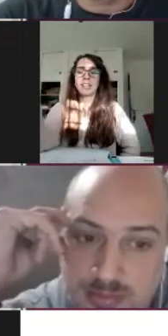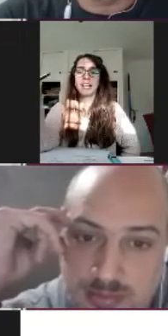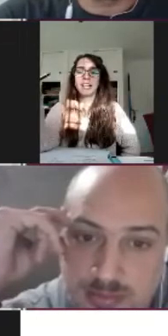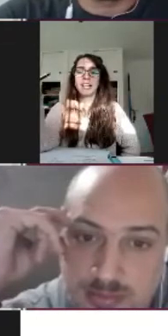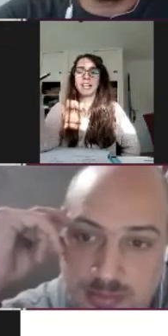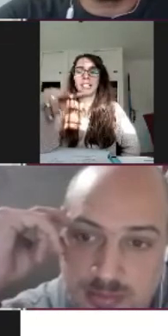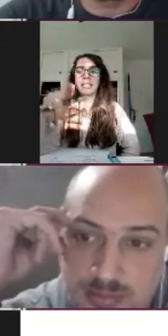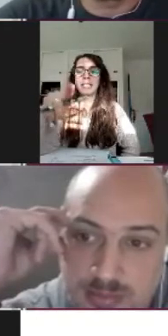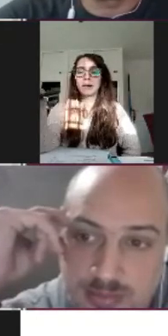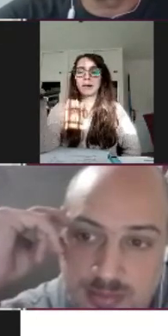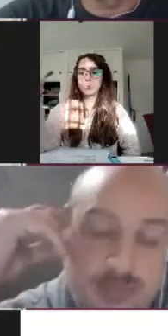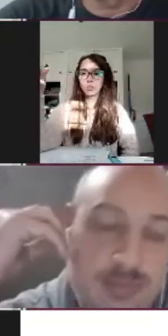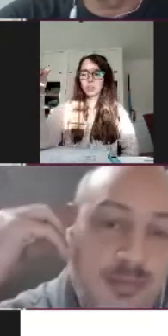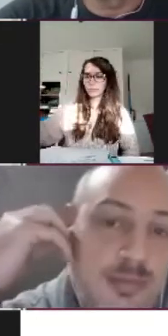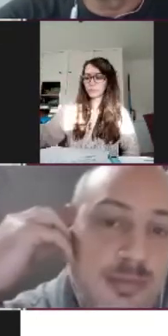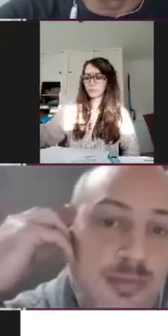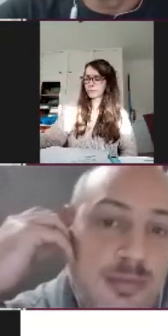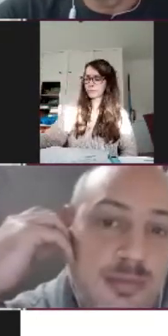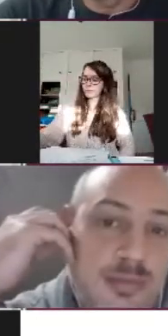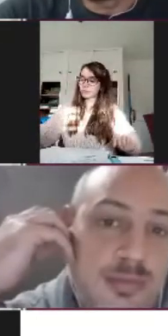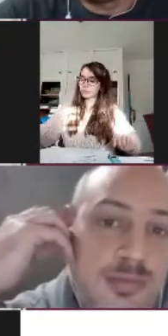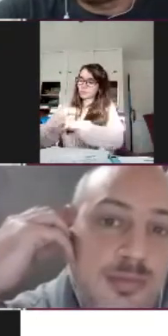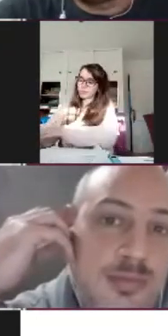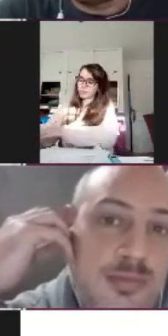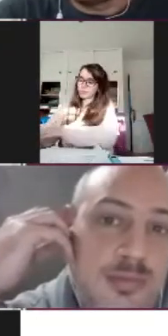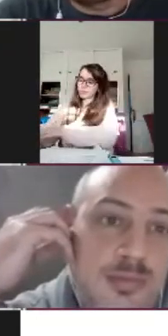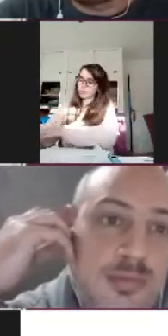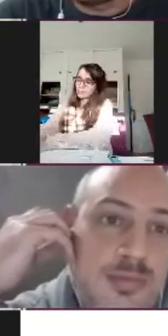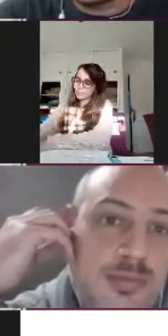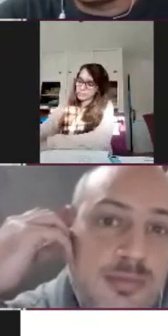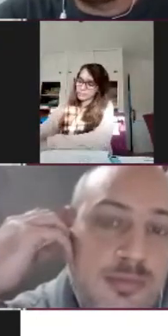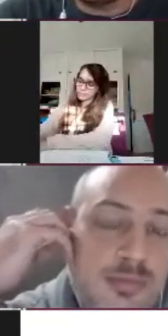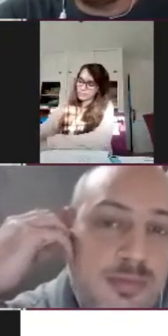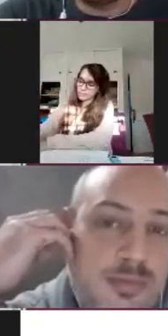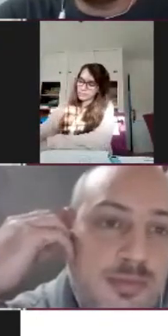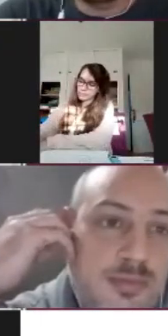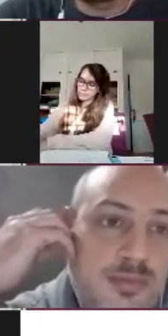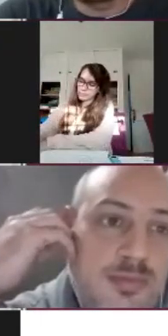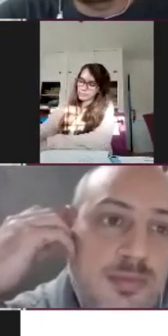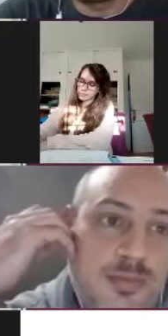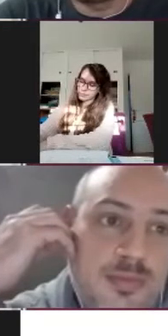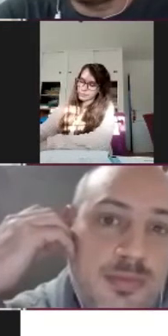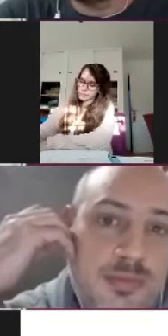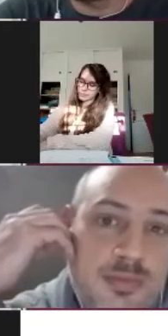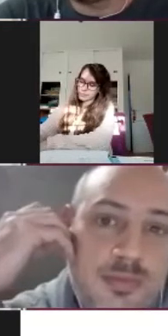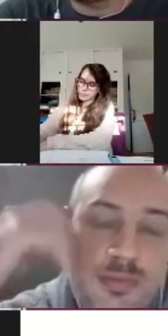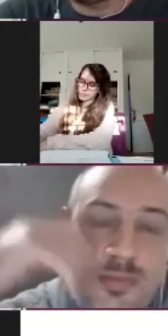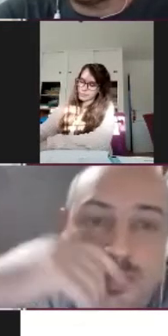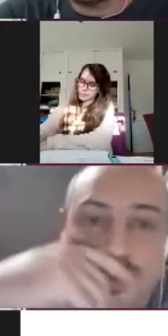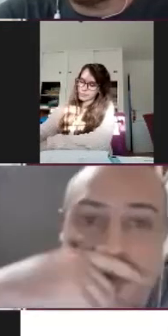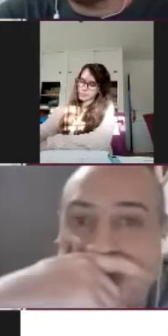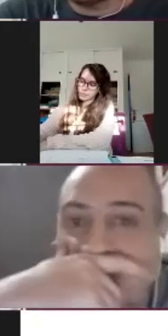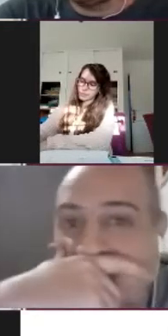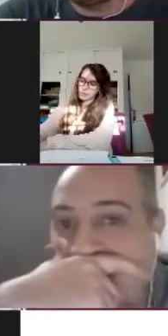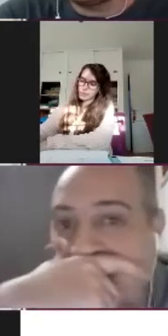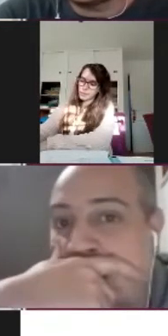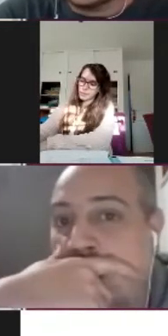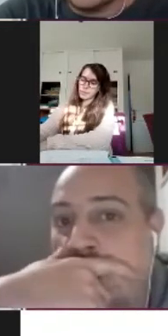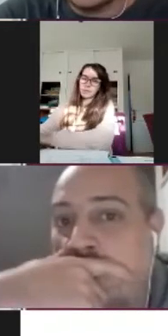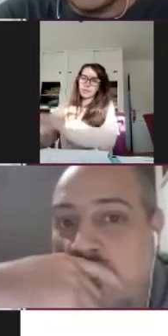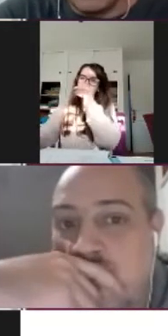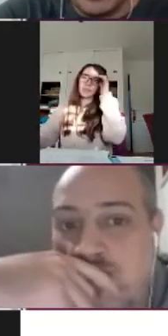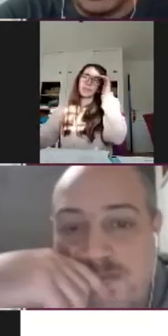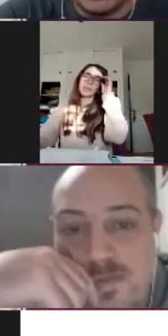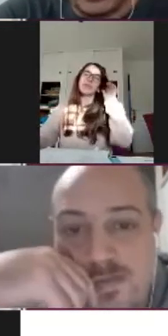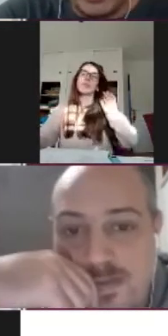O Bueno, sea, de pensá ahí que... paso a evolución. Sí, Ahí, bueno, acá te 36 dice años. cuánto tendría a hoy, cuánto